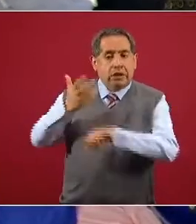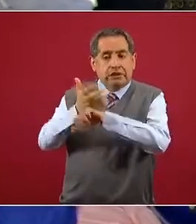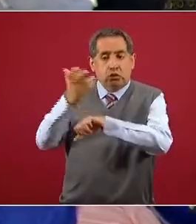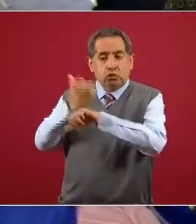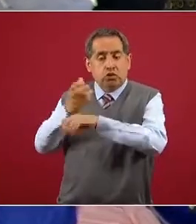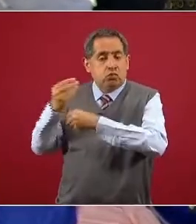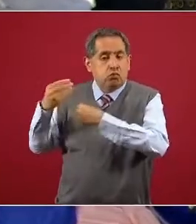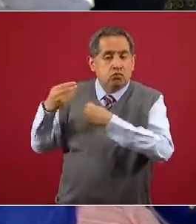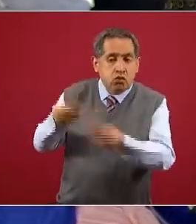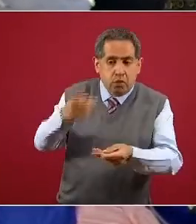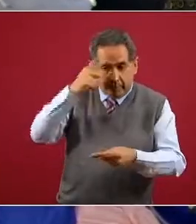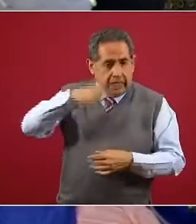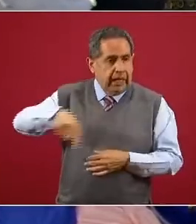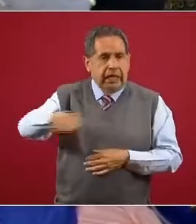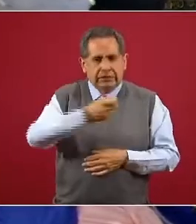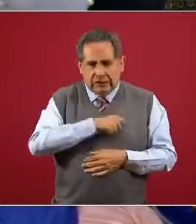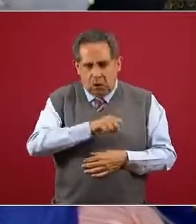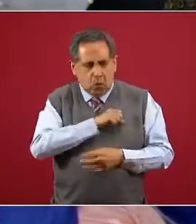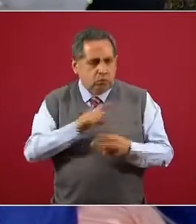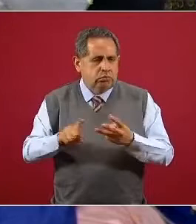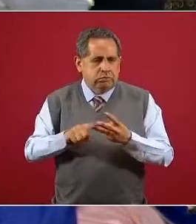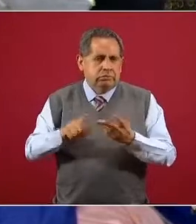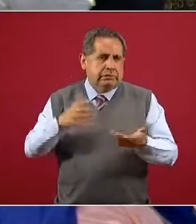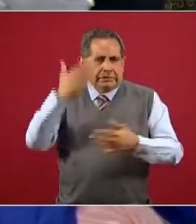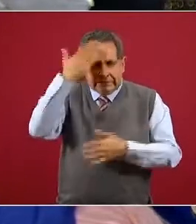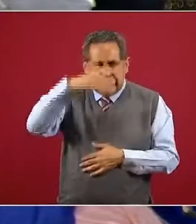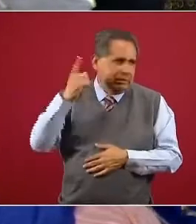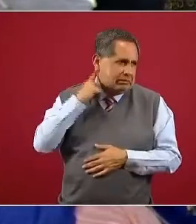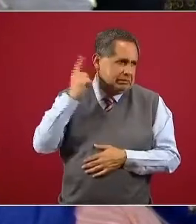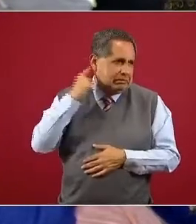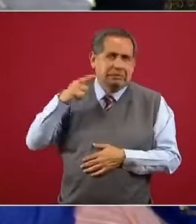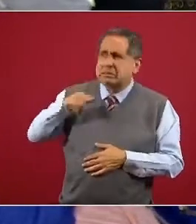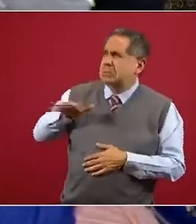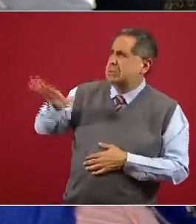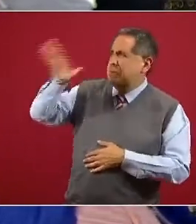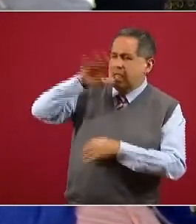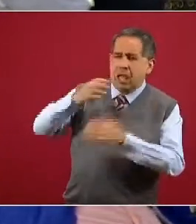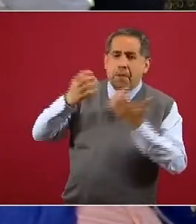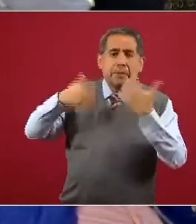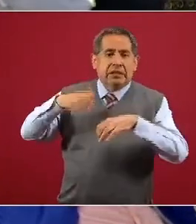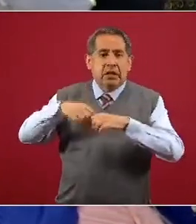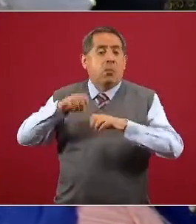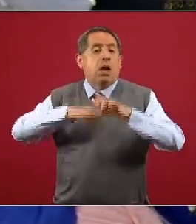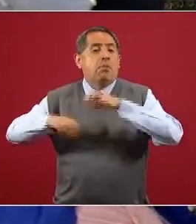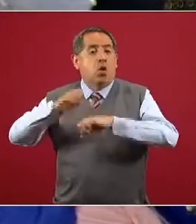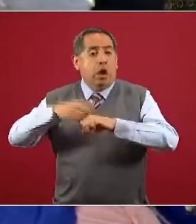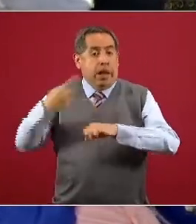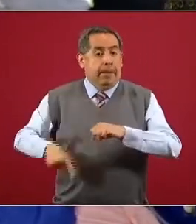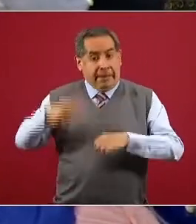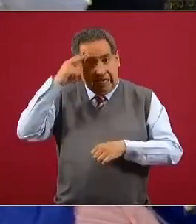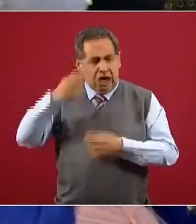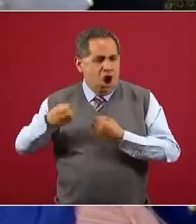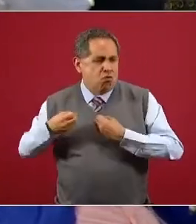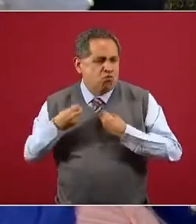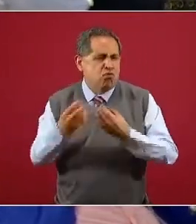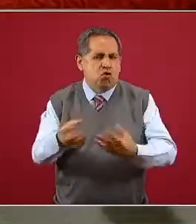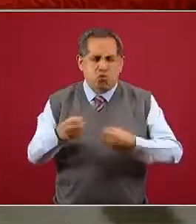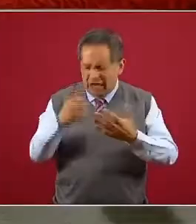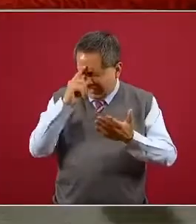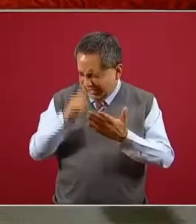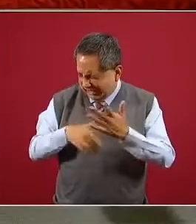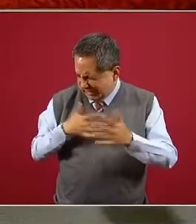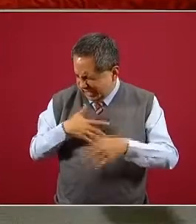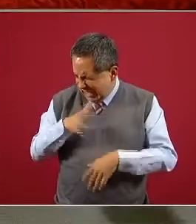estadounidense para el sector salud. Conocemos casos de empresas, una de electrónica, marca mexicana, que ha donado creo